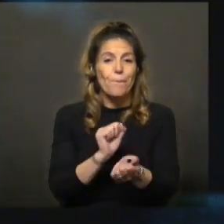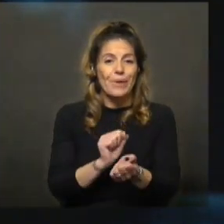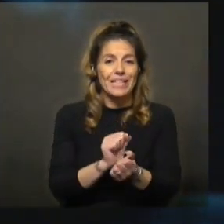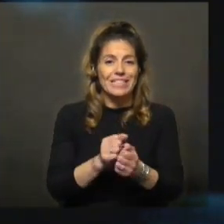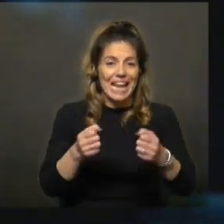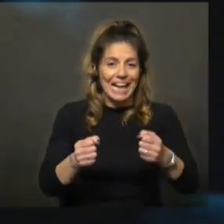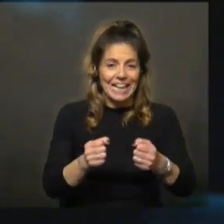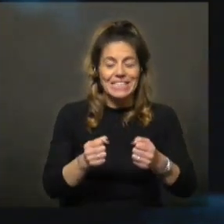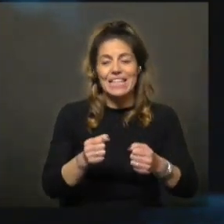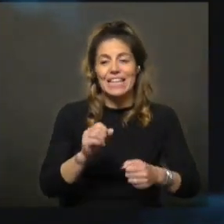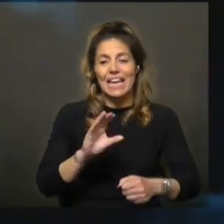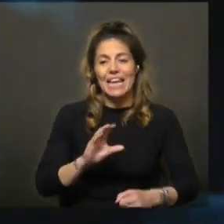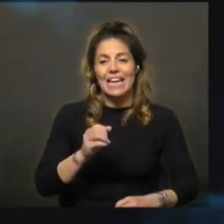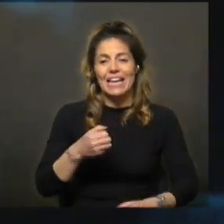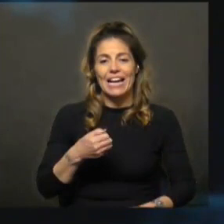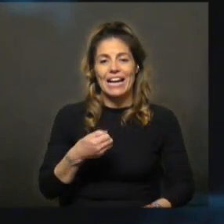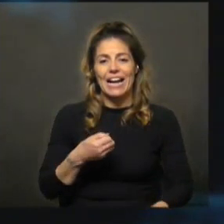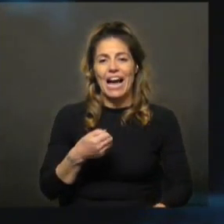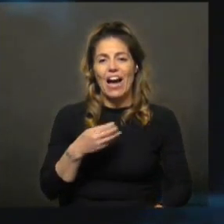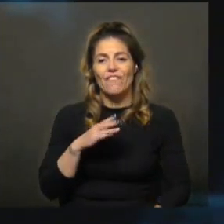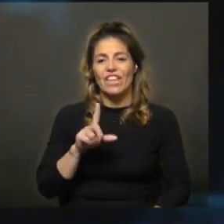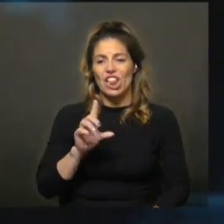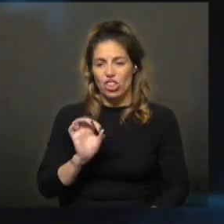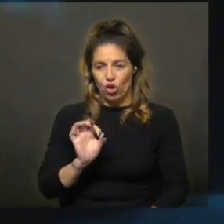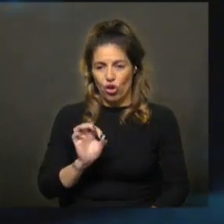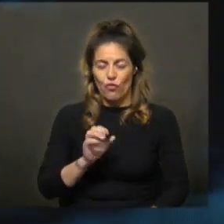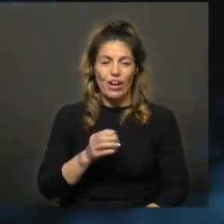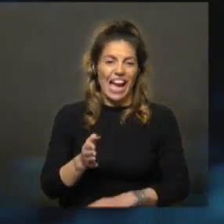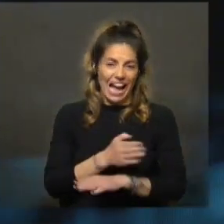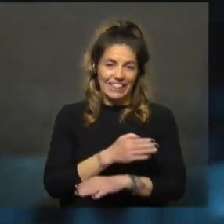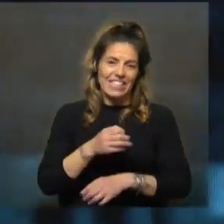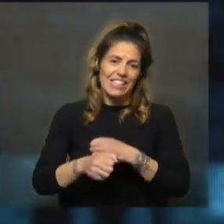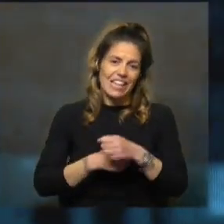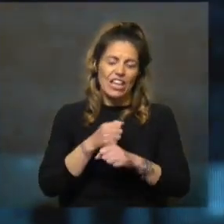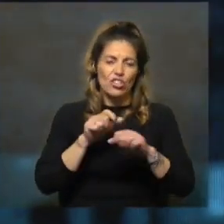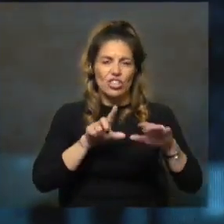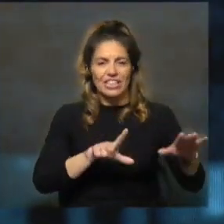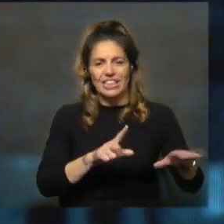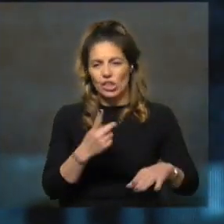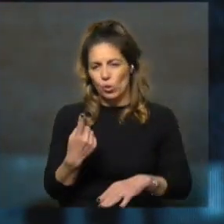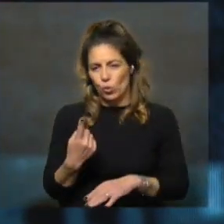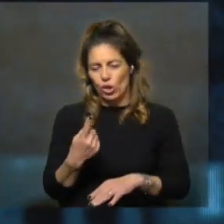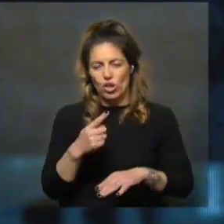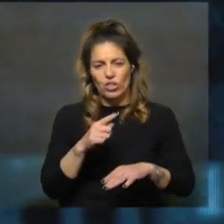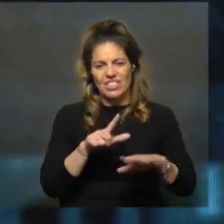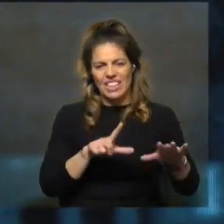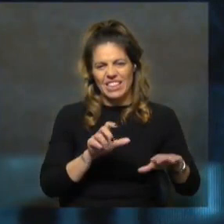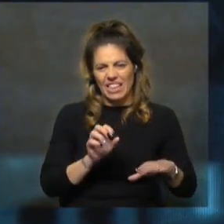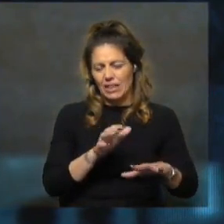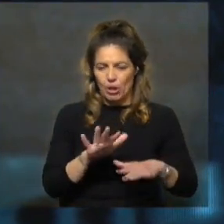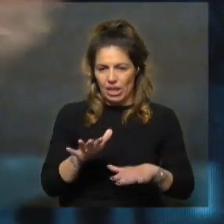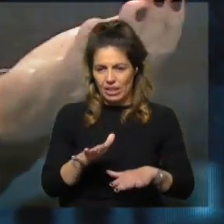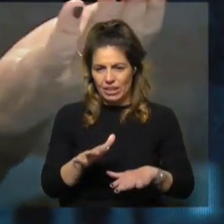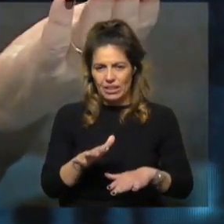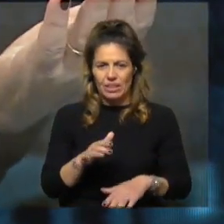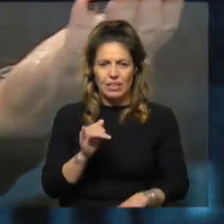de Cabildo o sea fue antes en el año 70 71 71 creo que fue este y